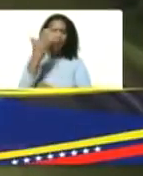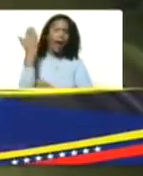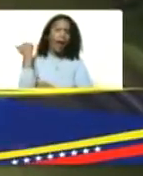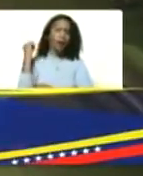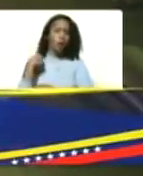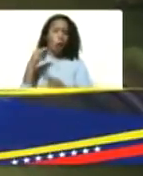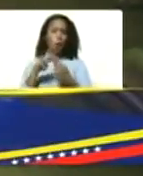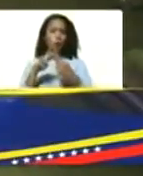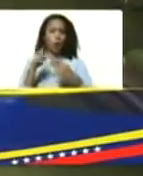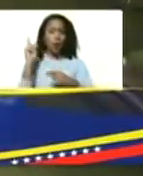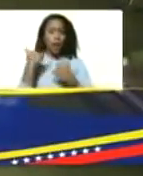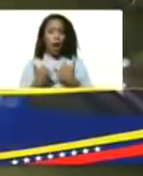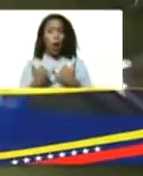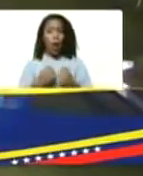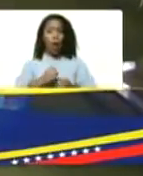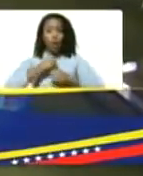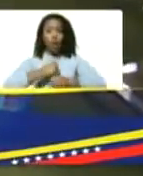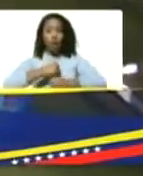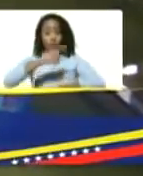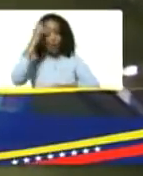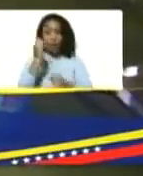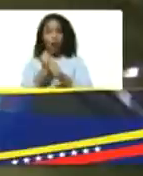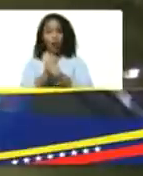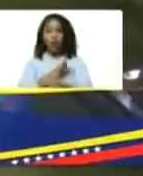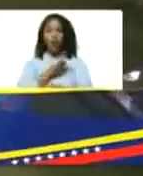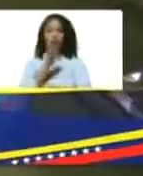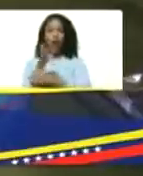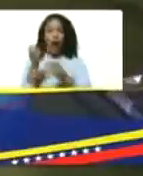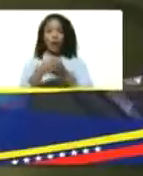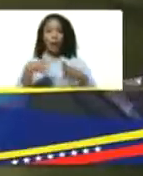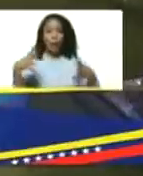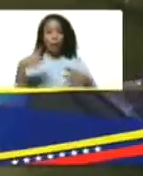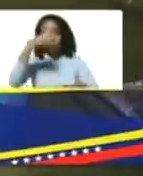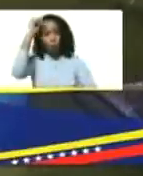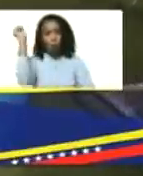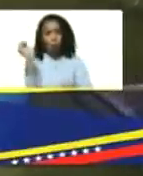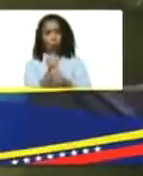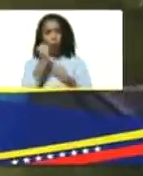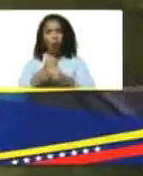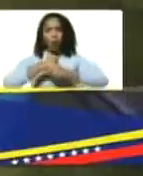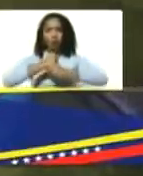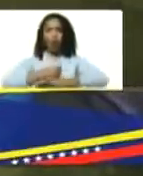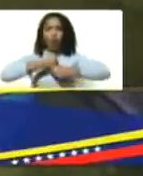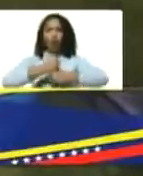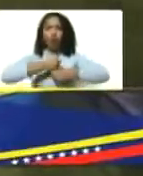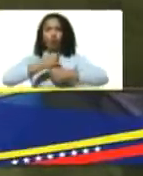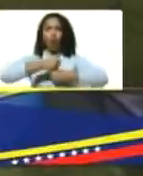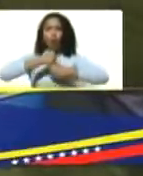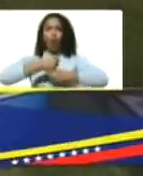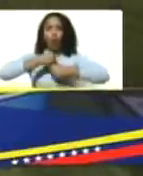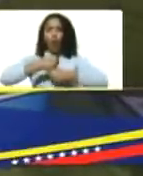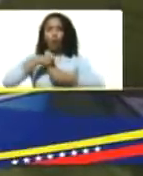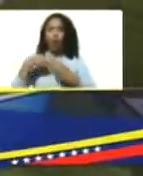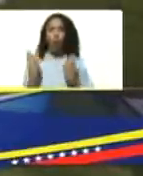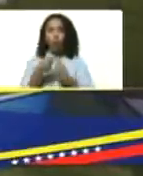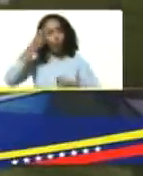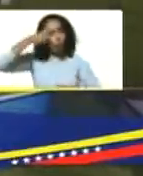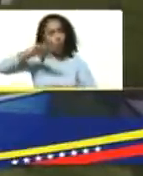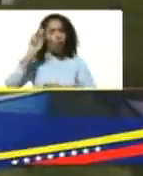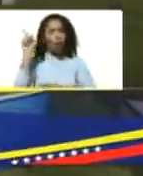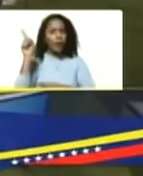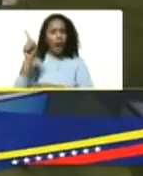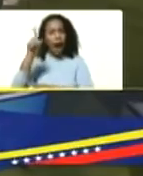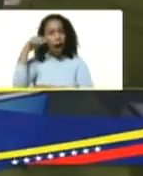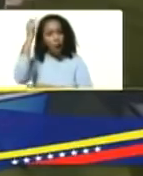tremendo jinetes se fue para el campo a jinetear a cabalgar junto al pueblo de apure